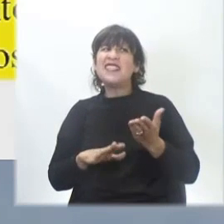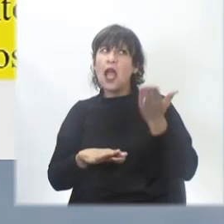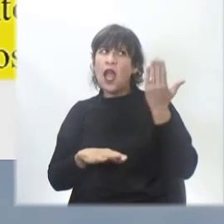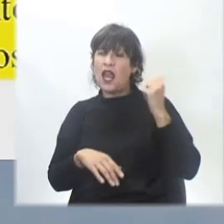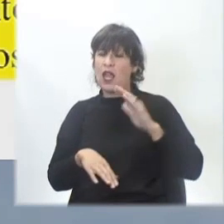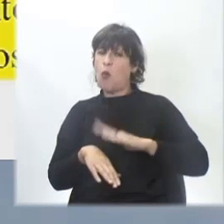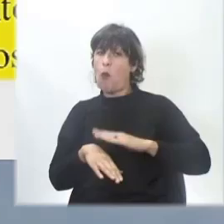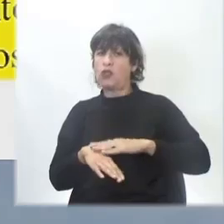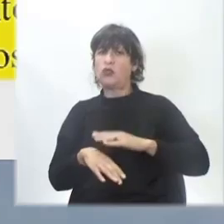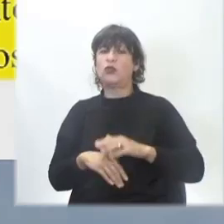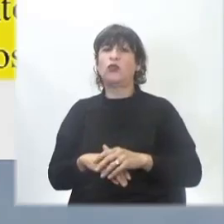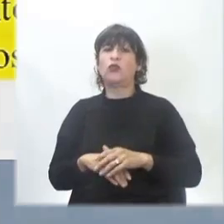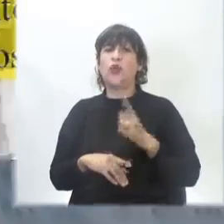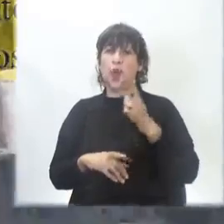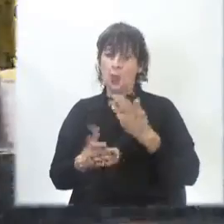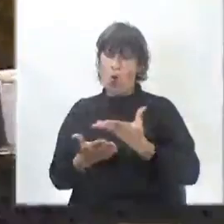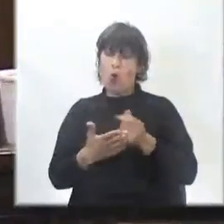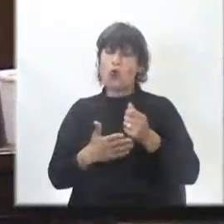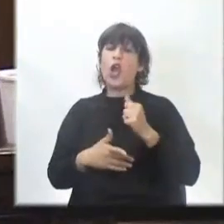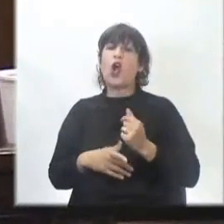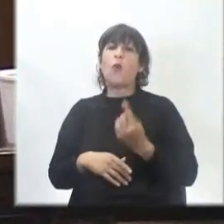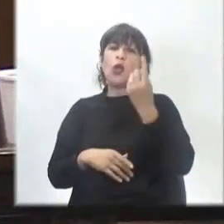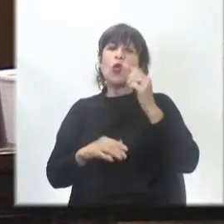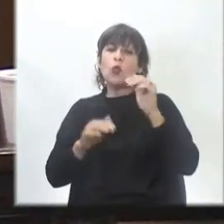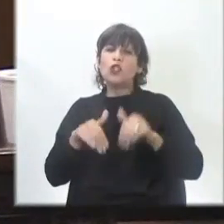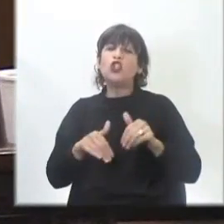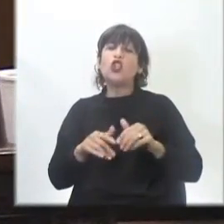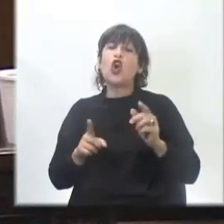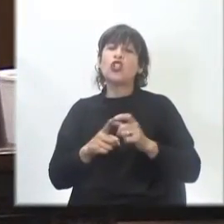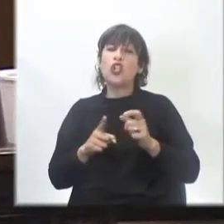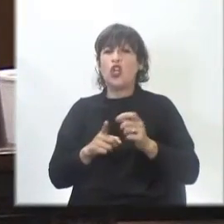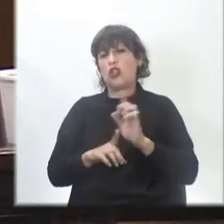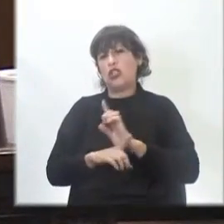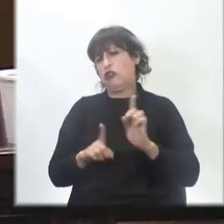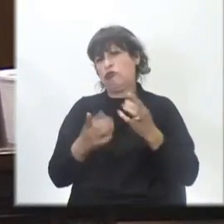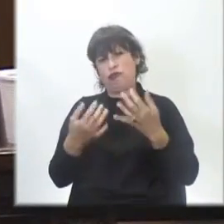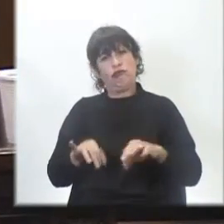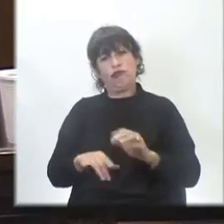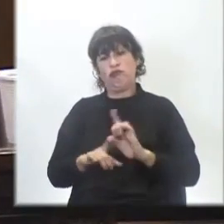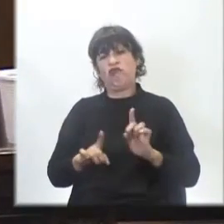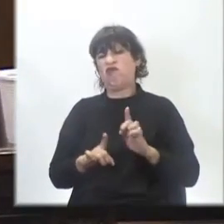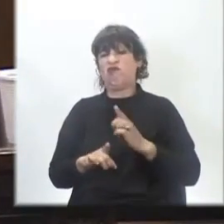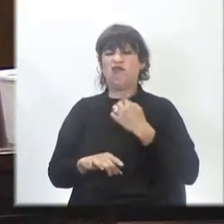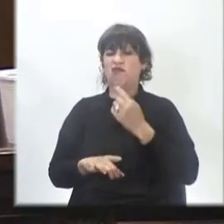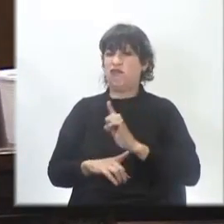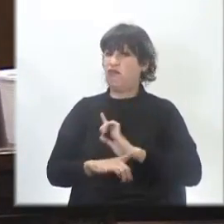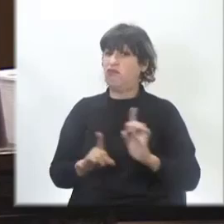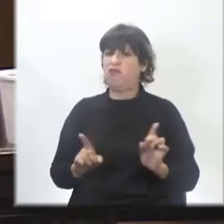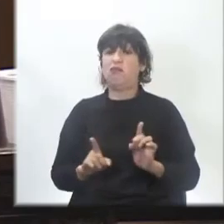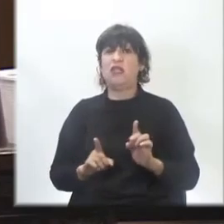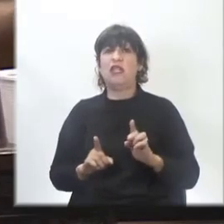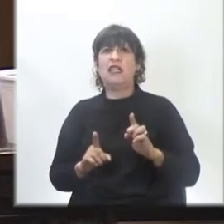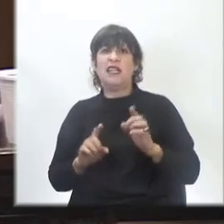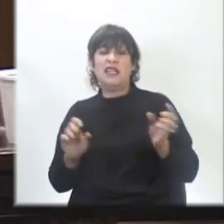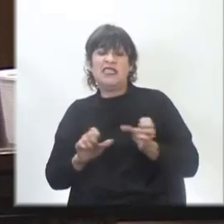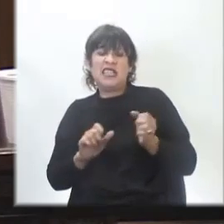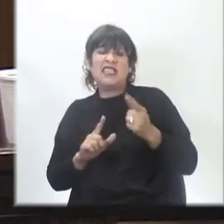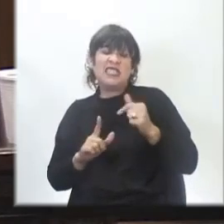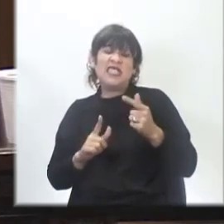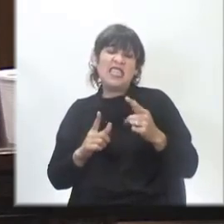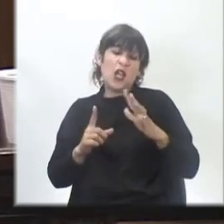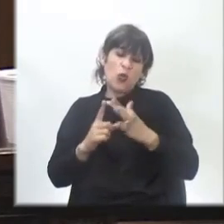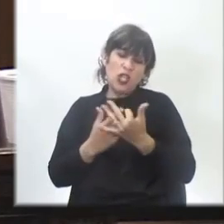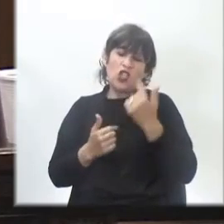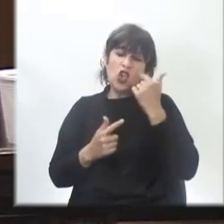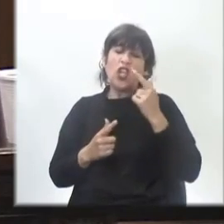entonces una compra de $1 millón era inoportuno, no era conveniente, se hacía en el marco de un ajuste